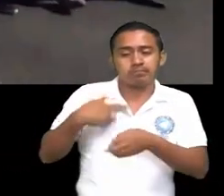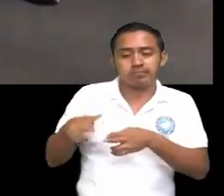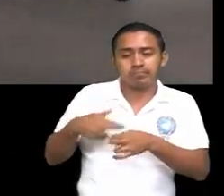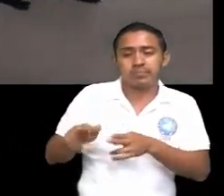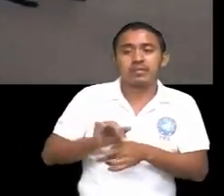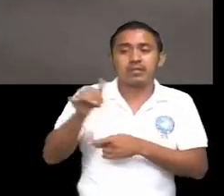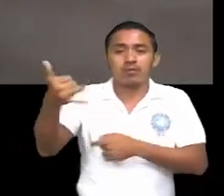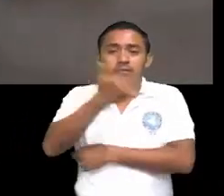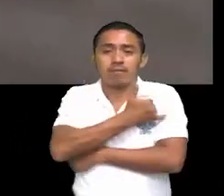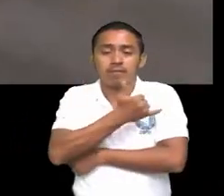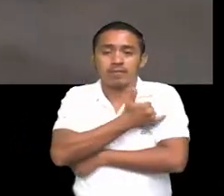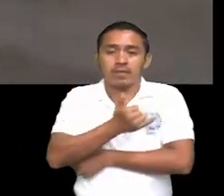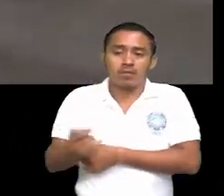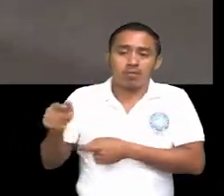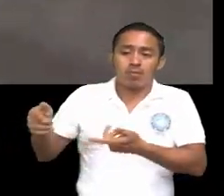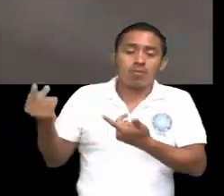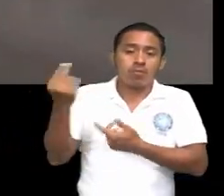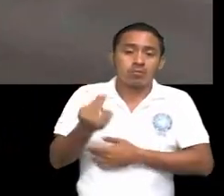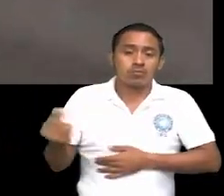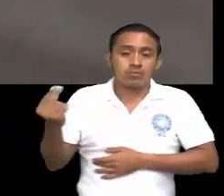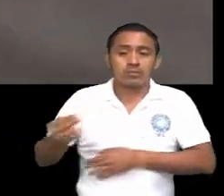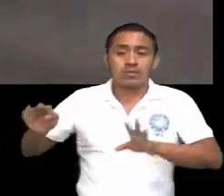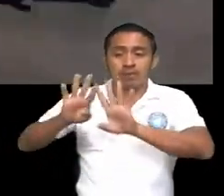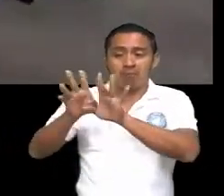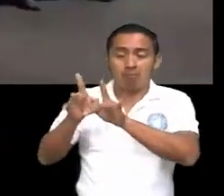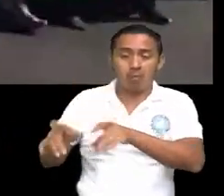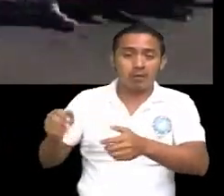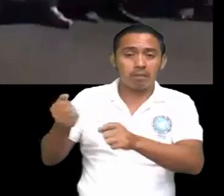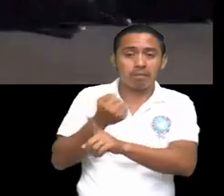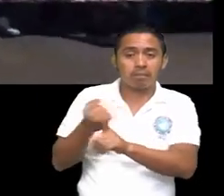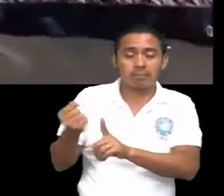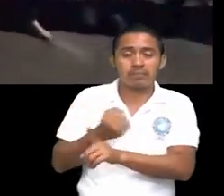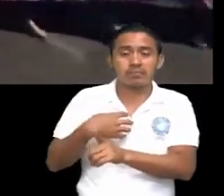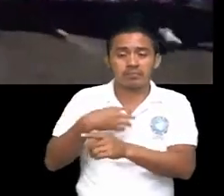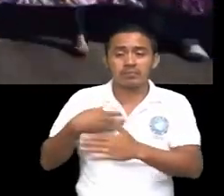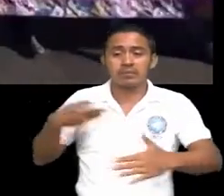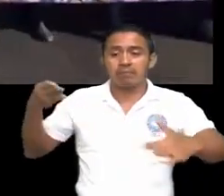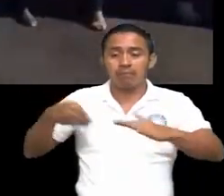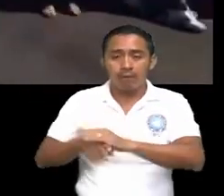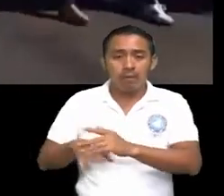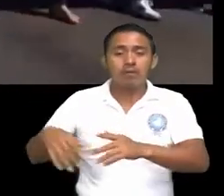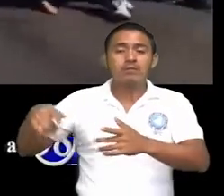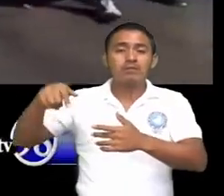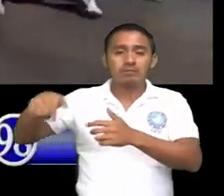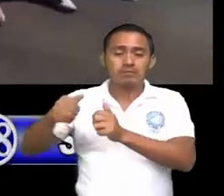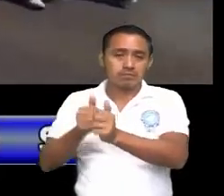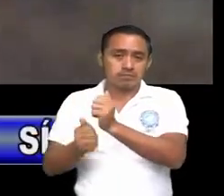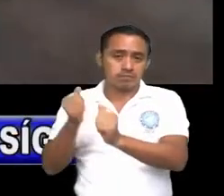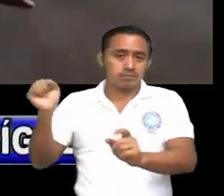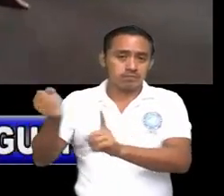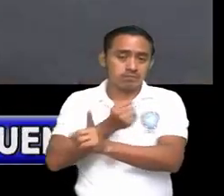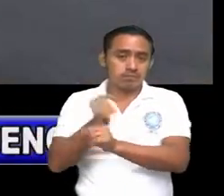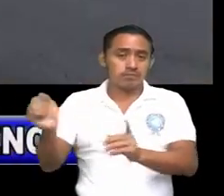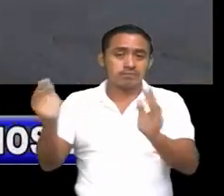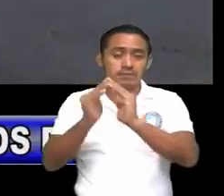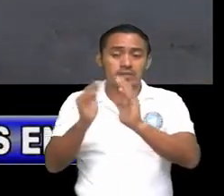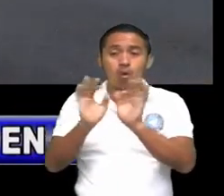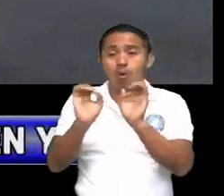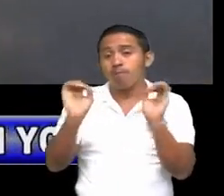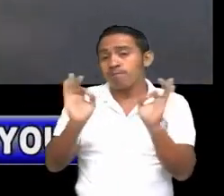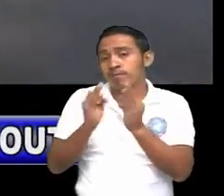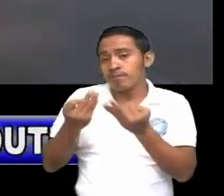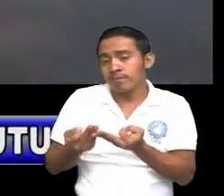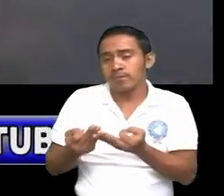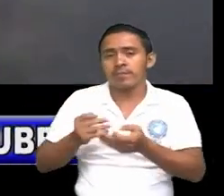hospitales públicos por los tratamientos ofrecidos a mujeres que sean ingresadas tras haber sido víctimas de violencia doméstica o familiar.